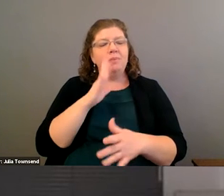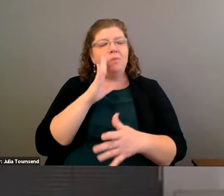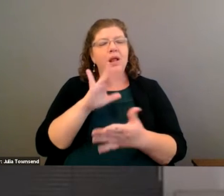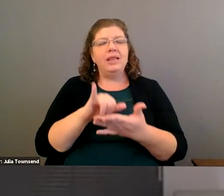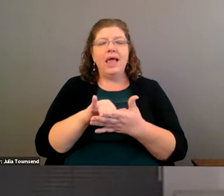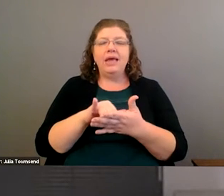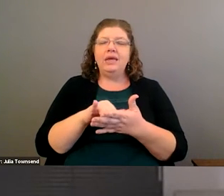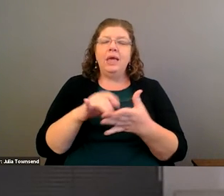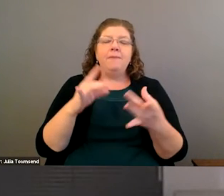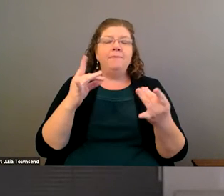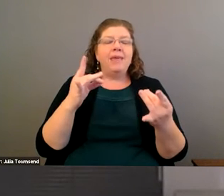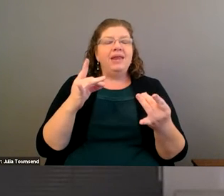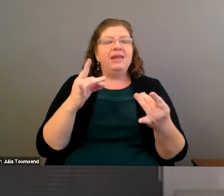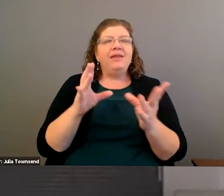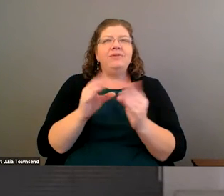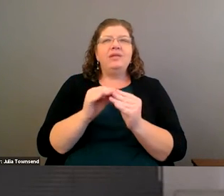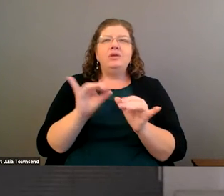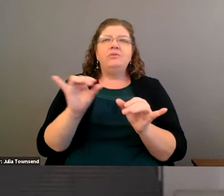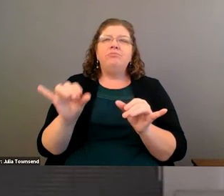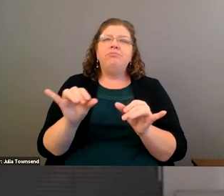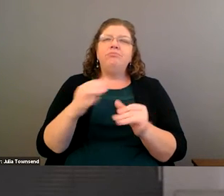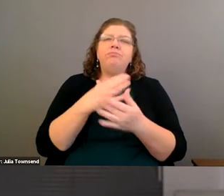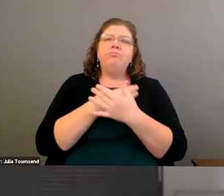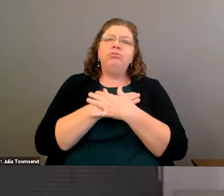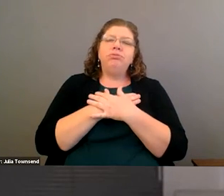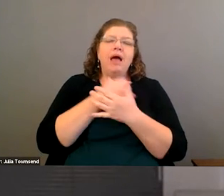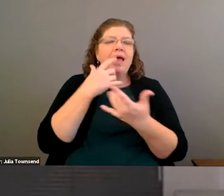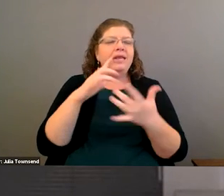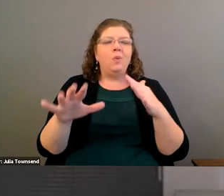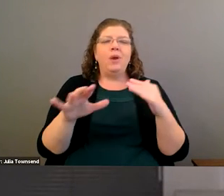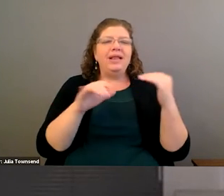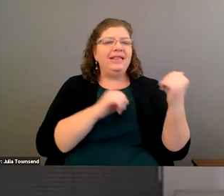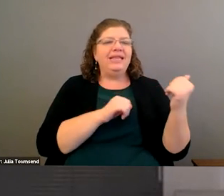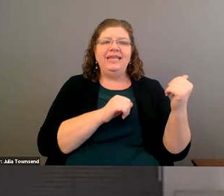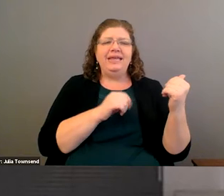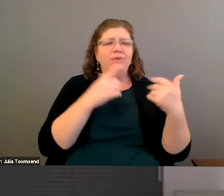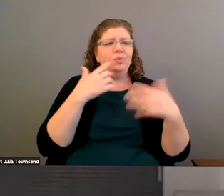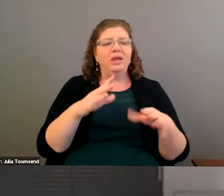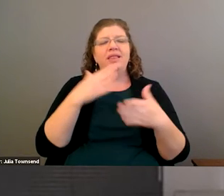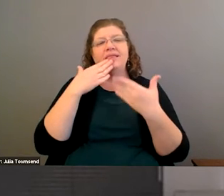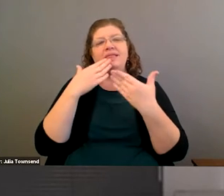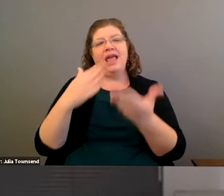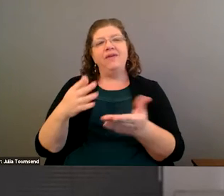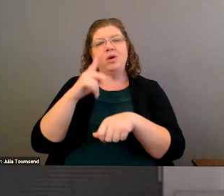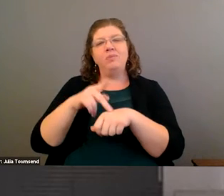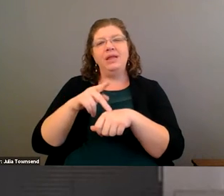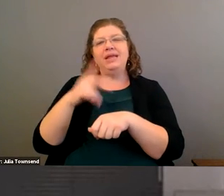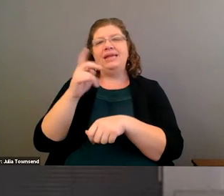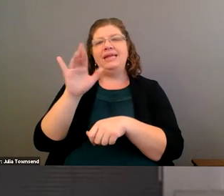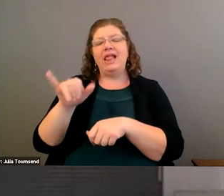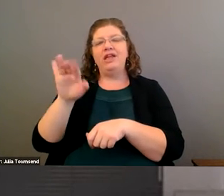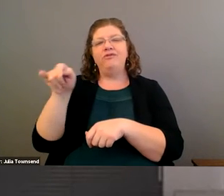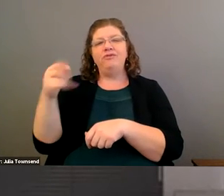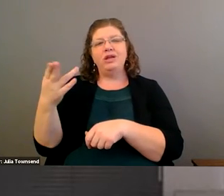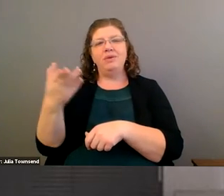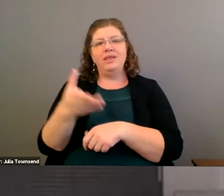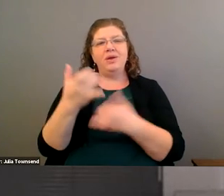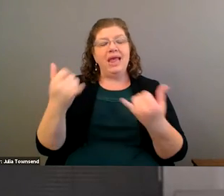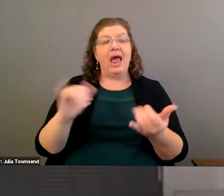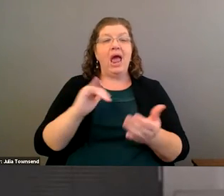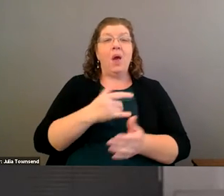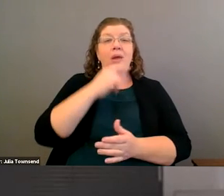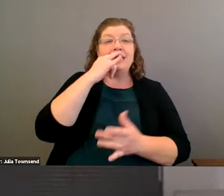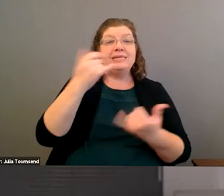el xilofón y fue como una sesión de meditación y agradezco a la directora por habernos invitado.